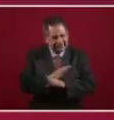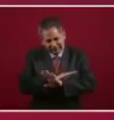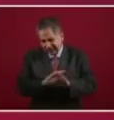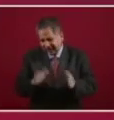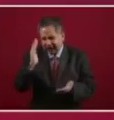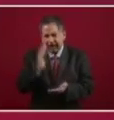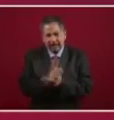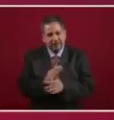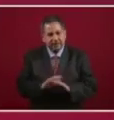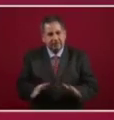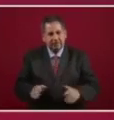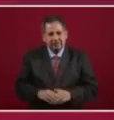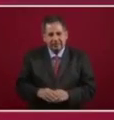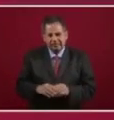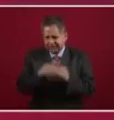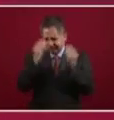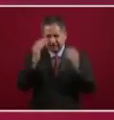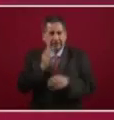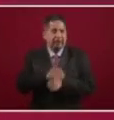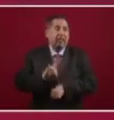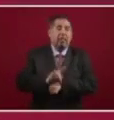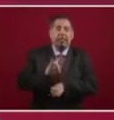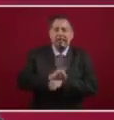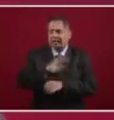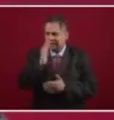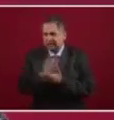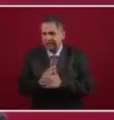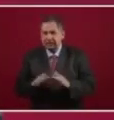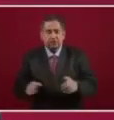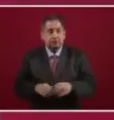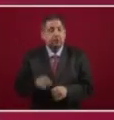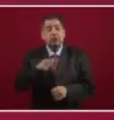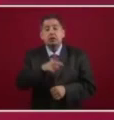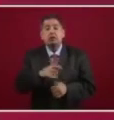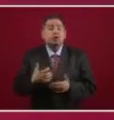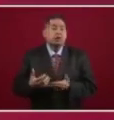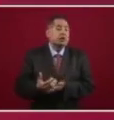eso, ya basta de simular. Y luego los sueldos.